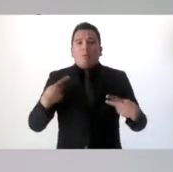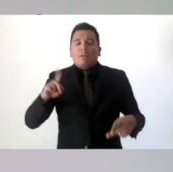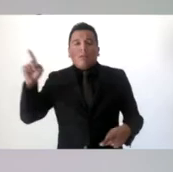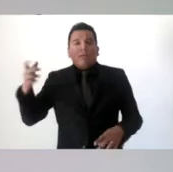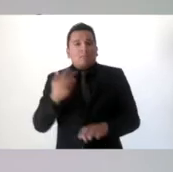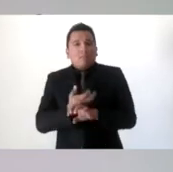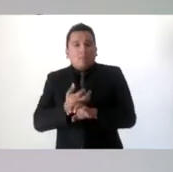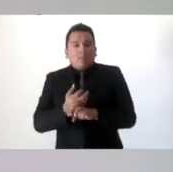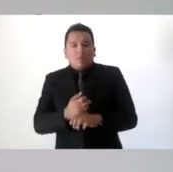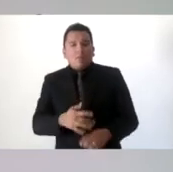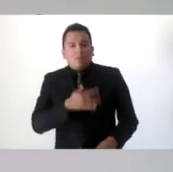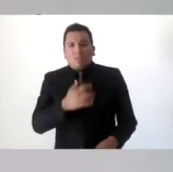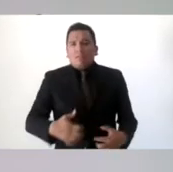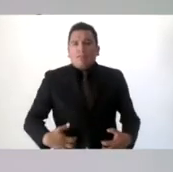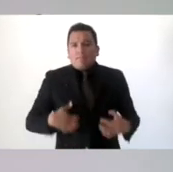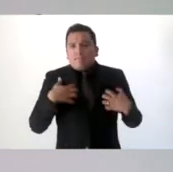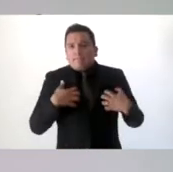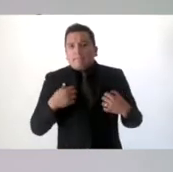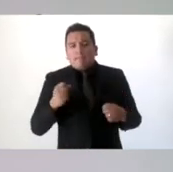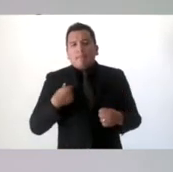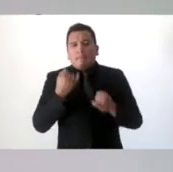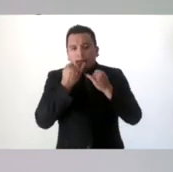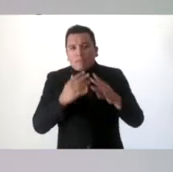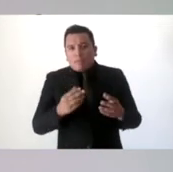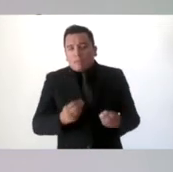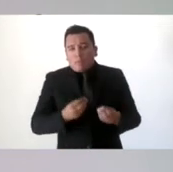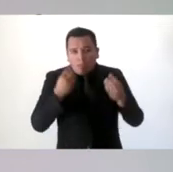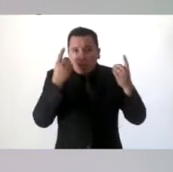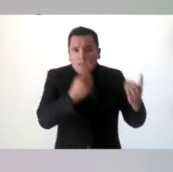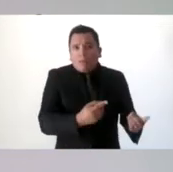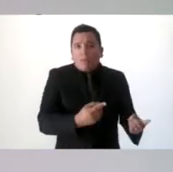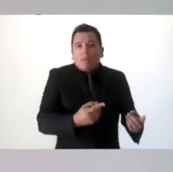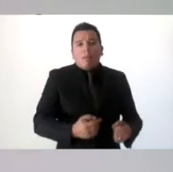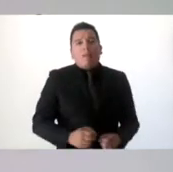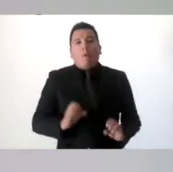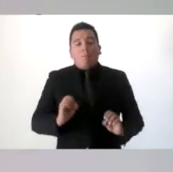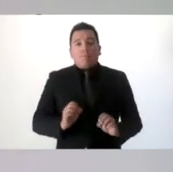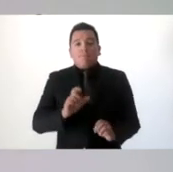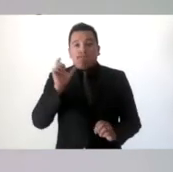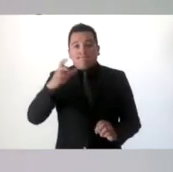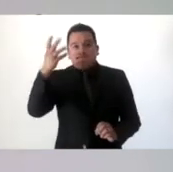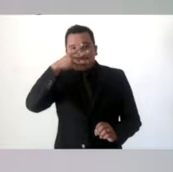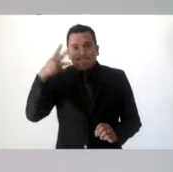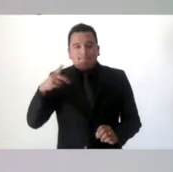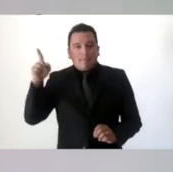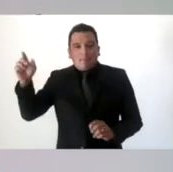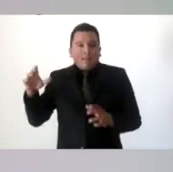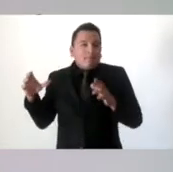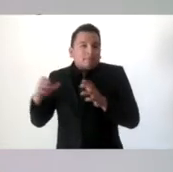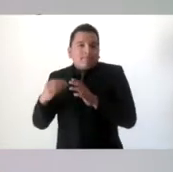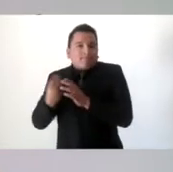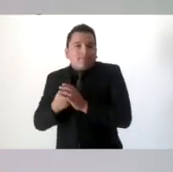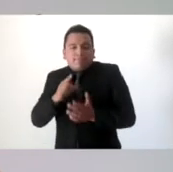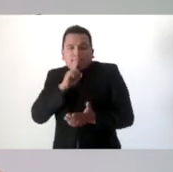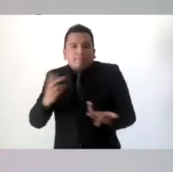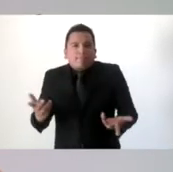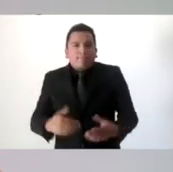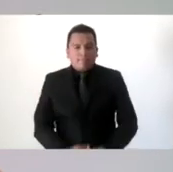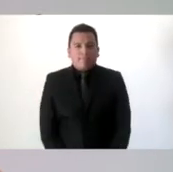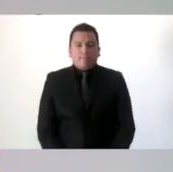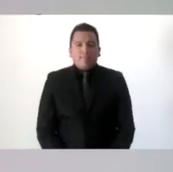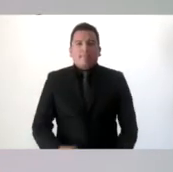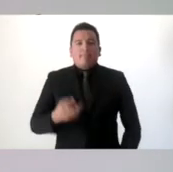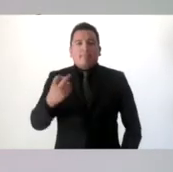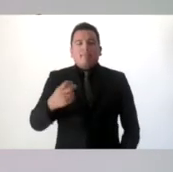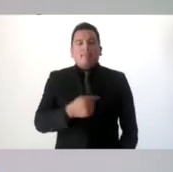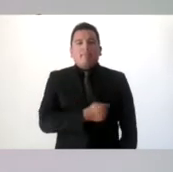tenido problema por habernos dado sus datos tramitando la credencial de elector en el consulado. Entonces, bueno, esto también va